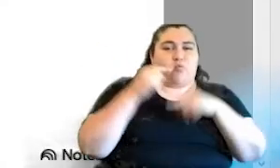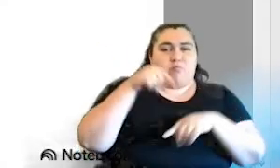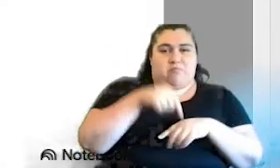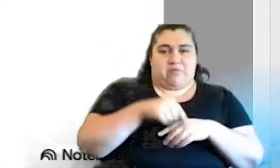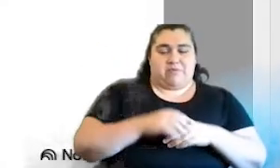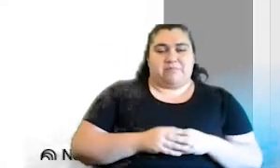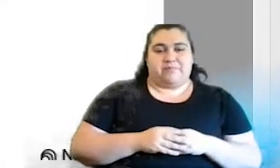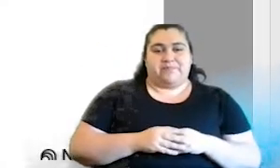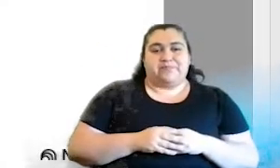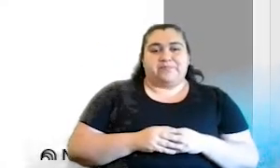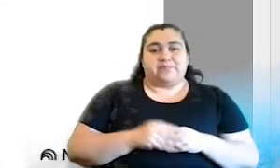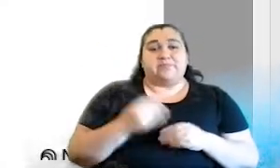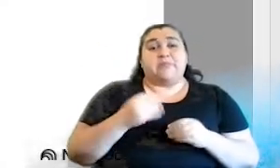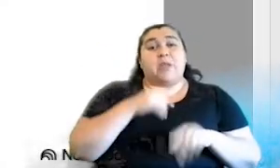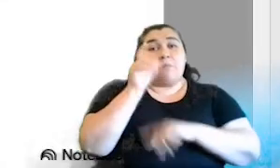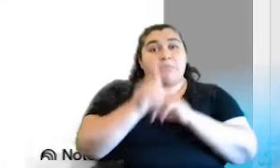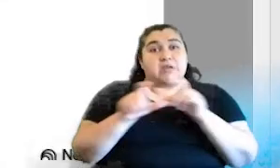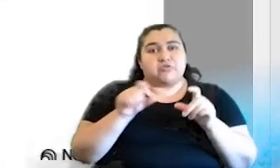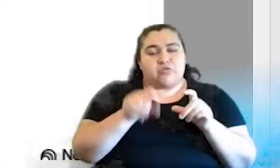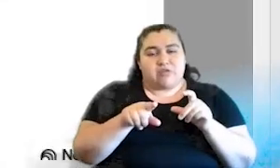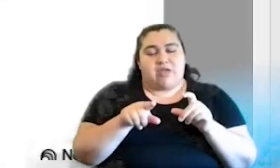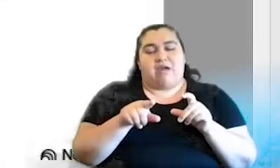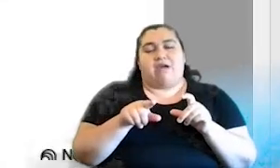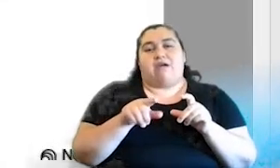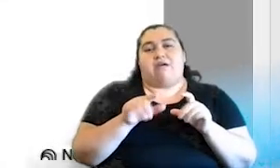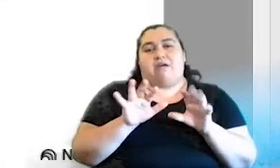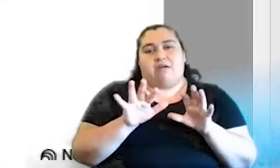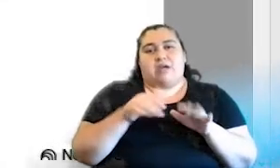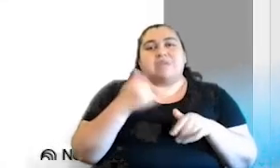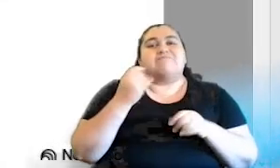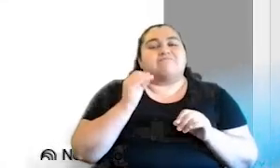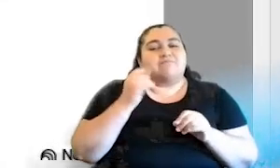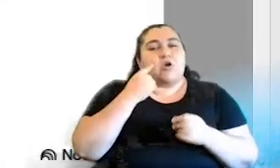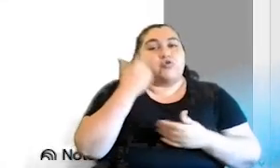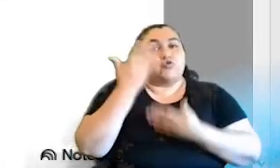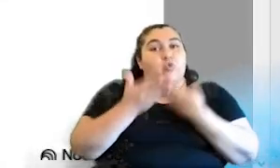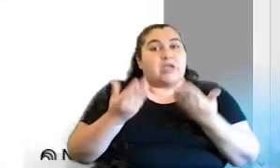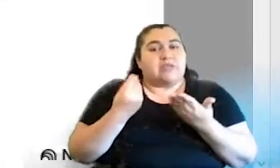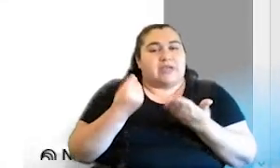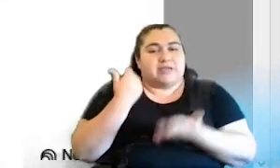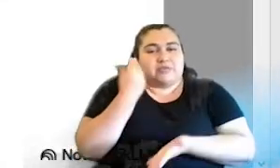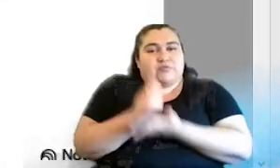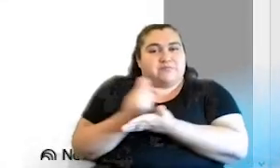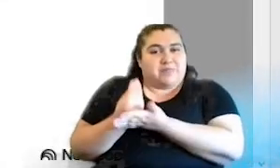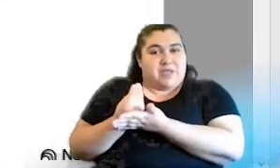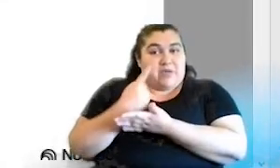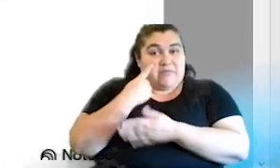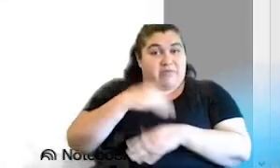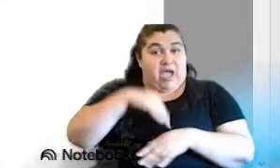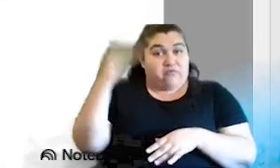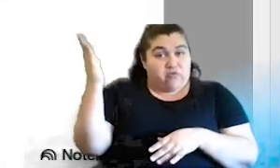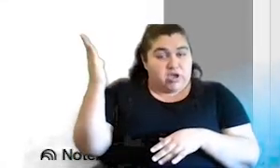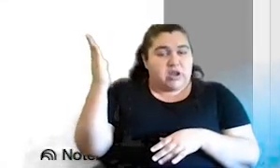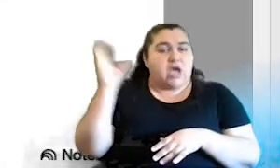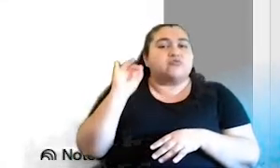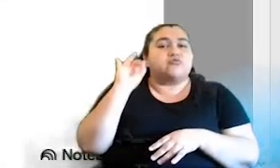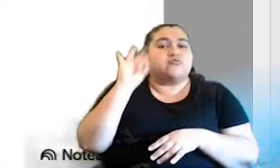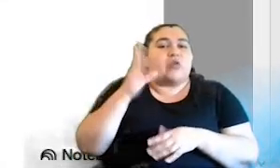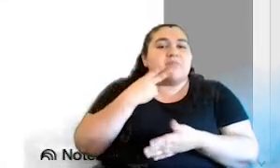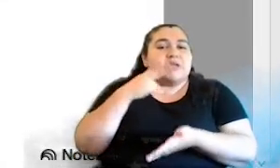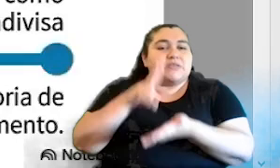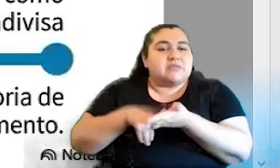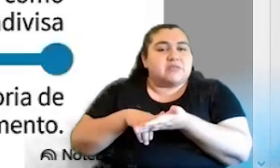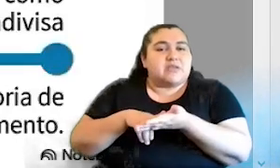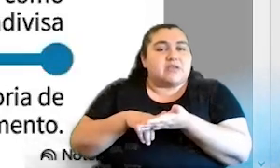Mientras que las personas, o mejor dicho, los sujetos que son no residentes, solo van a tributar por la ley, perdón,